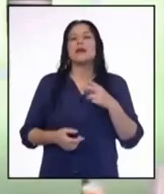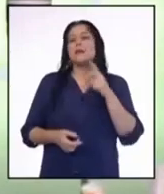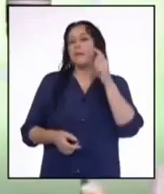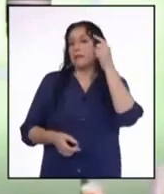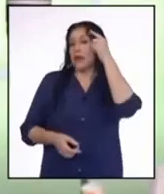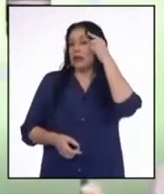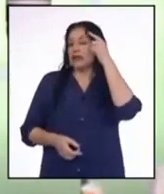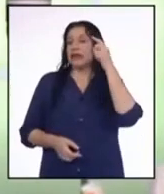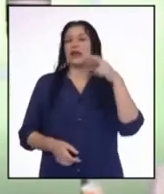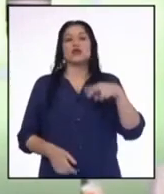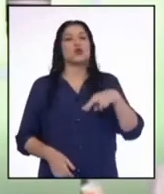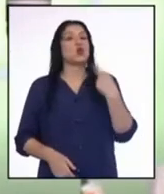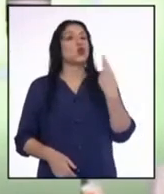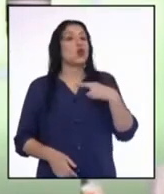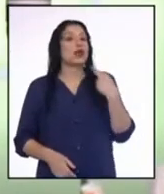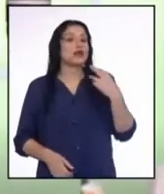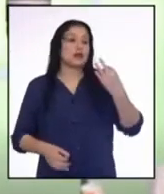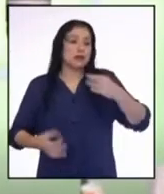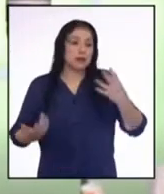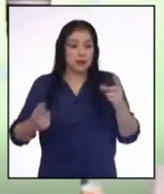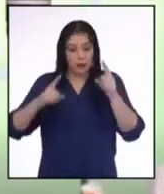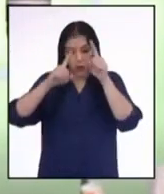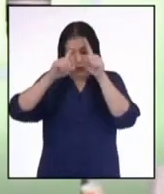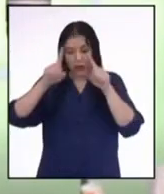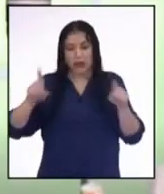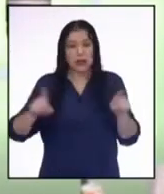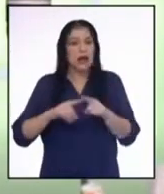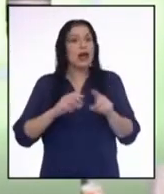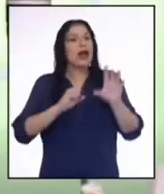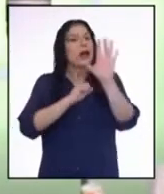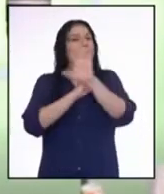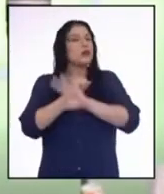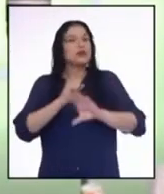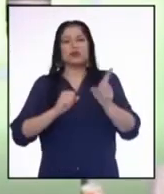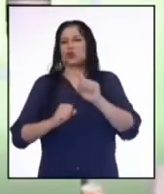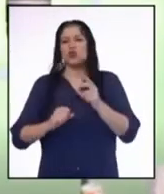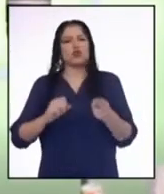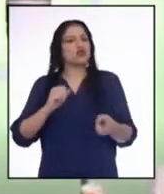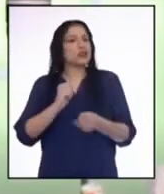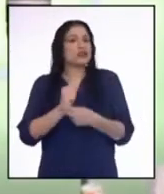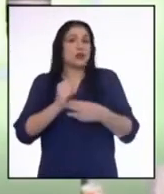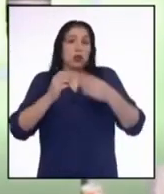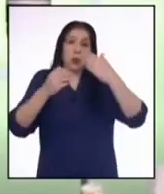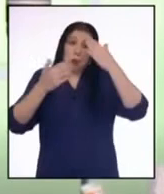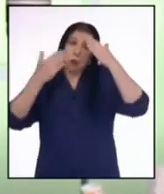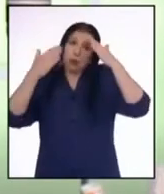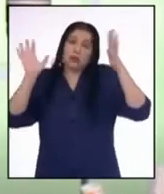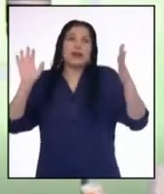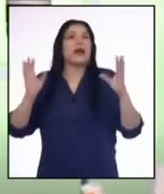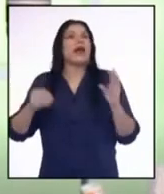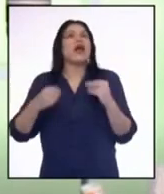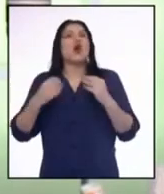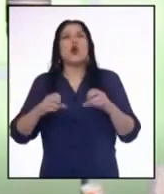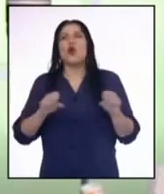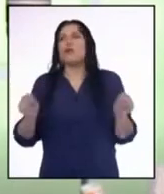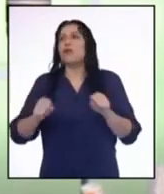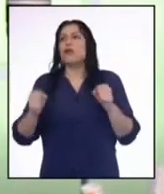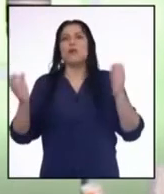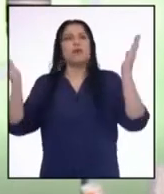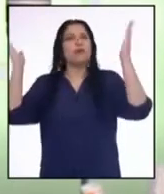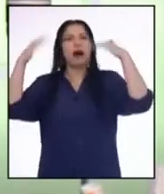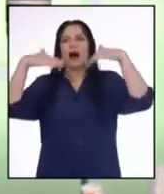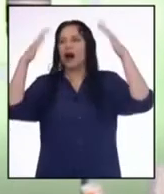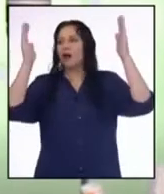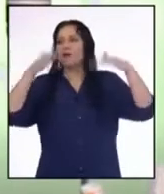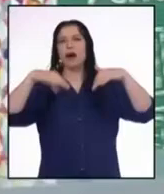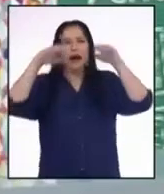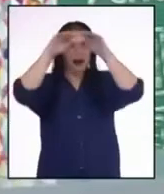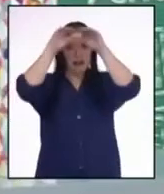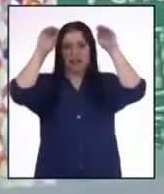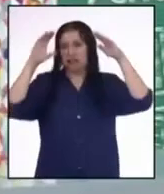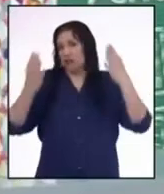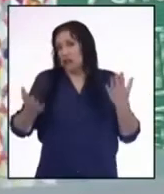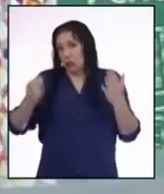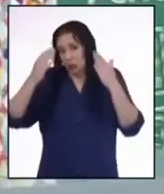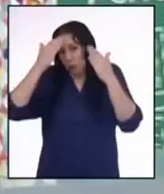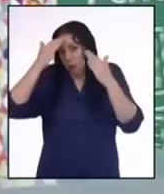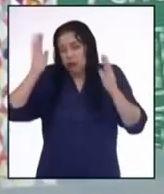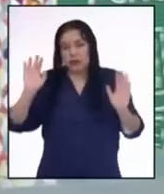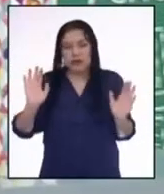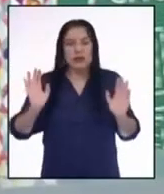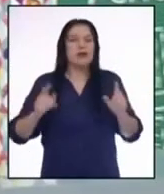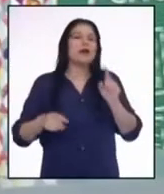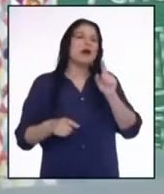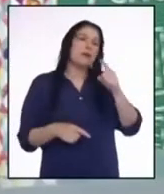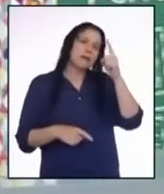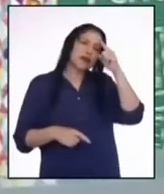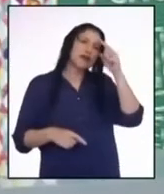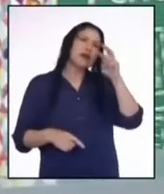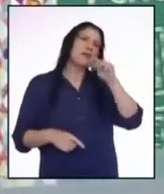riesgo. Cierto, porque con el triángulo la protección no está asegurada. Uno nunca sabe cómo puede venir cayendo y desprendiéndose el techo. Creo que el doctor